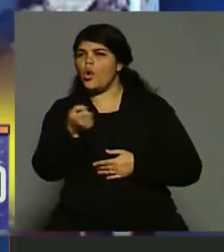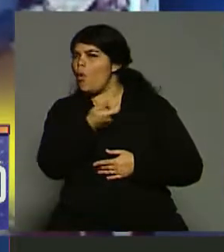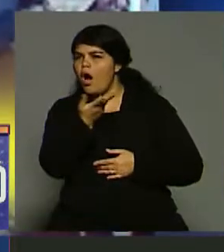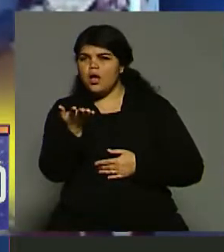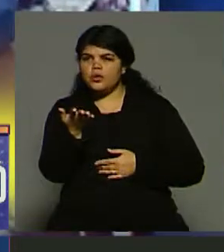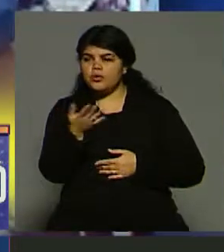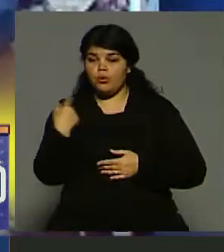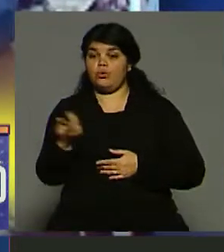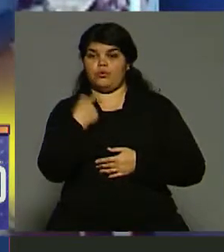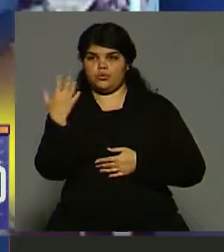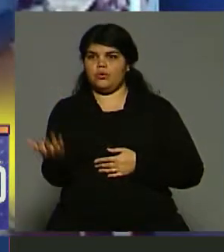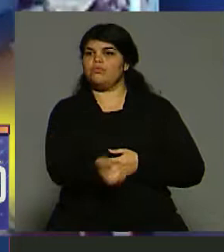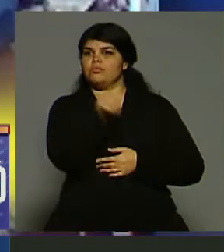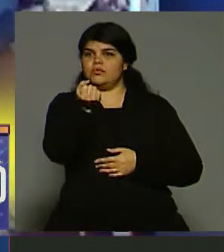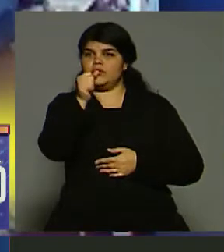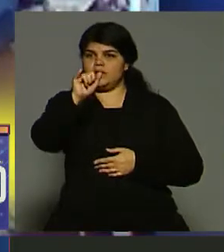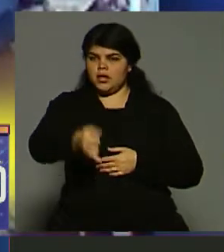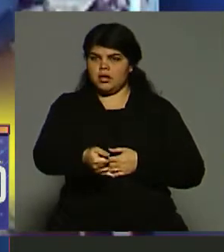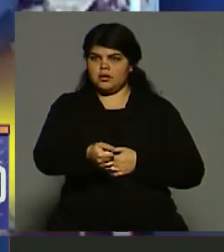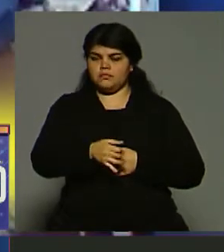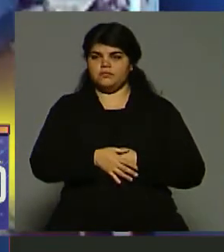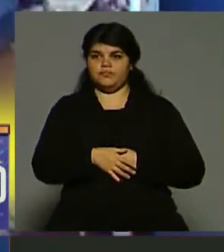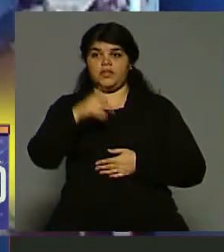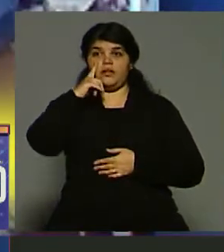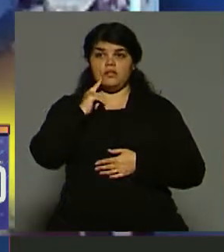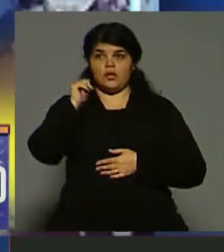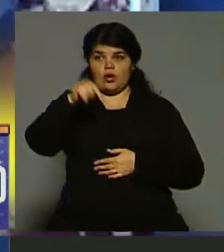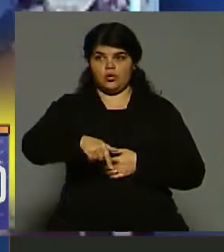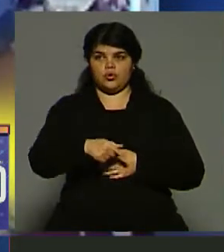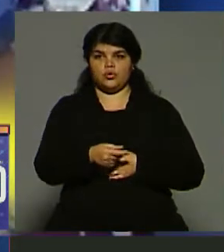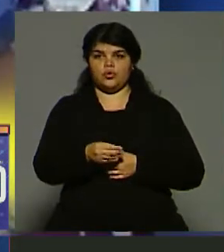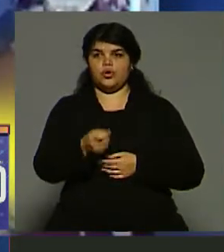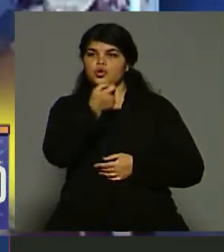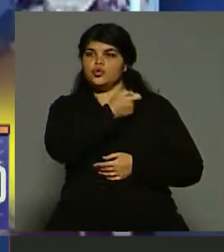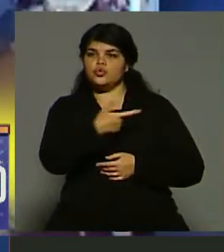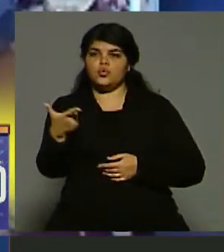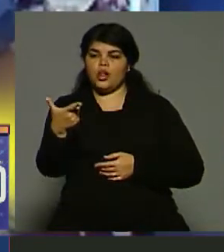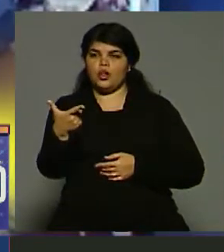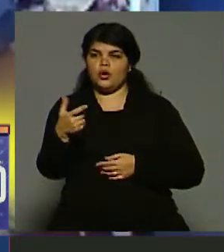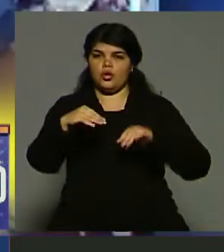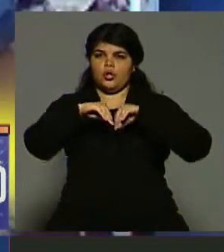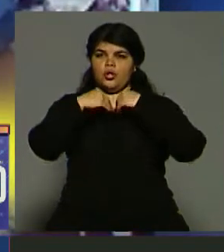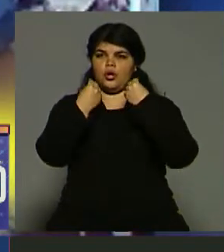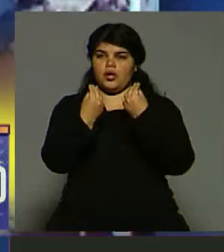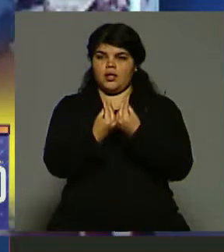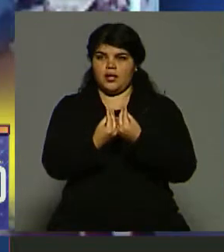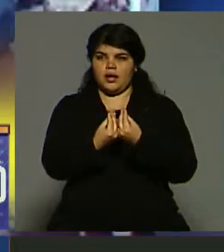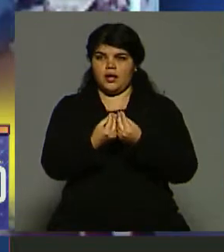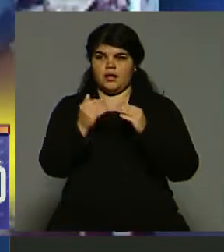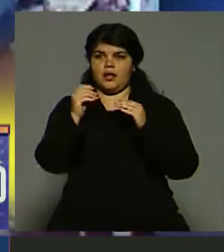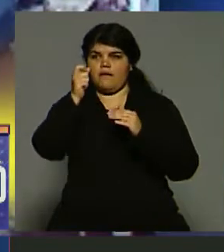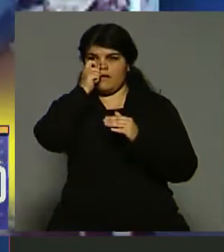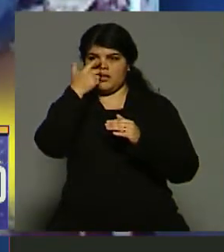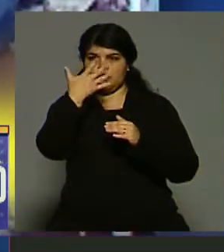hemos logrado en el día de hoy es un salario acumulado que supera